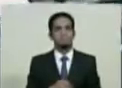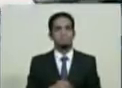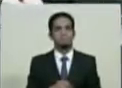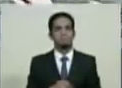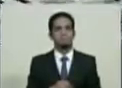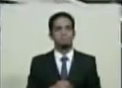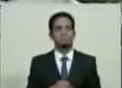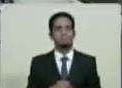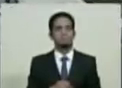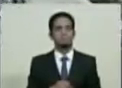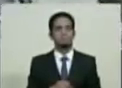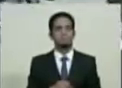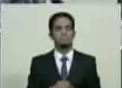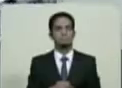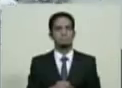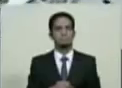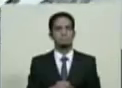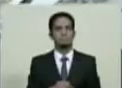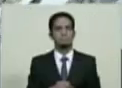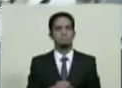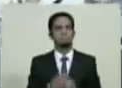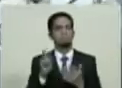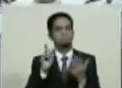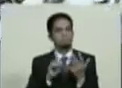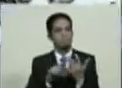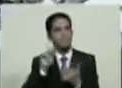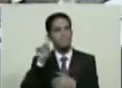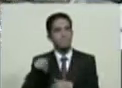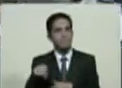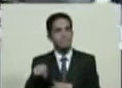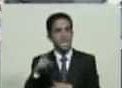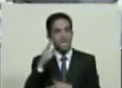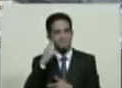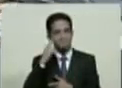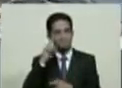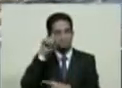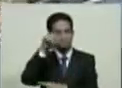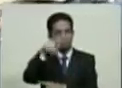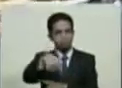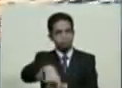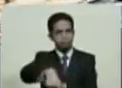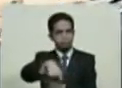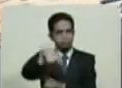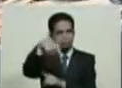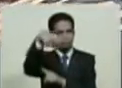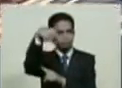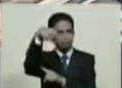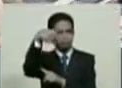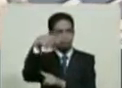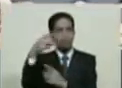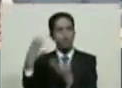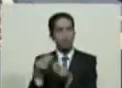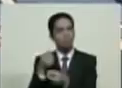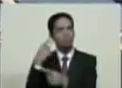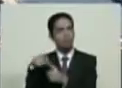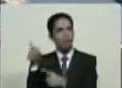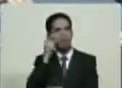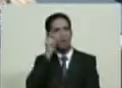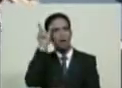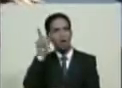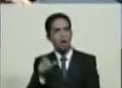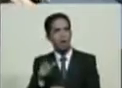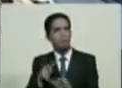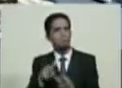Martínez Fernández, quien también trasladaba las láminas con Gerson Villalobos Salas, Diana